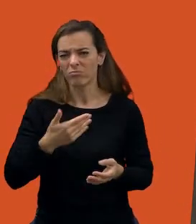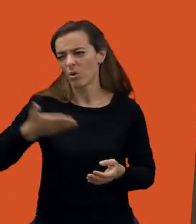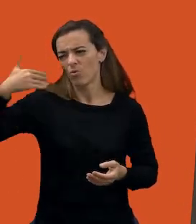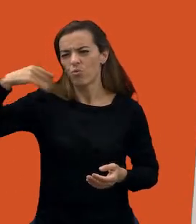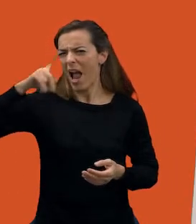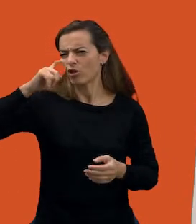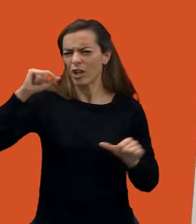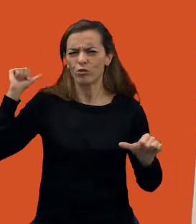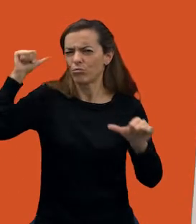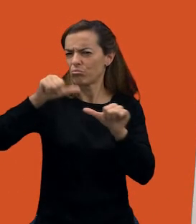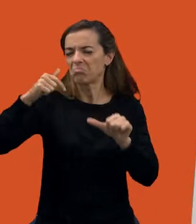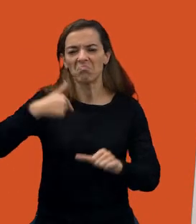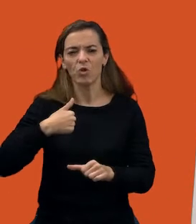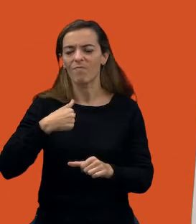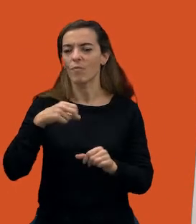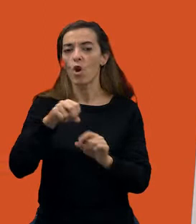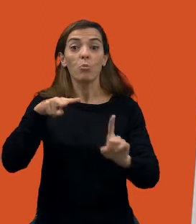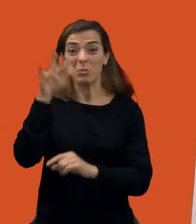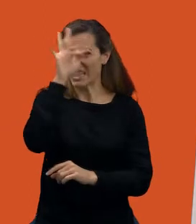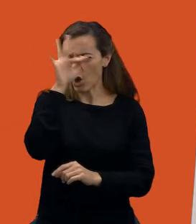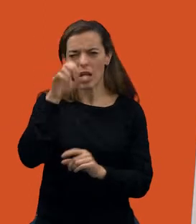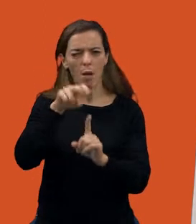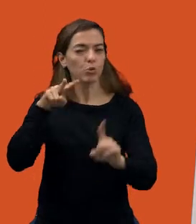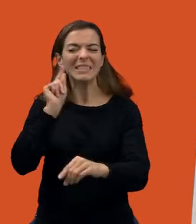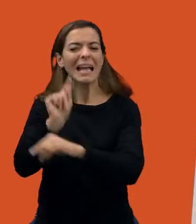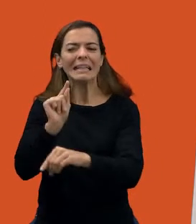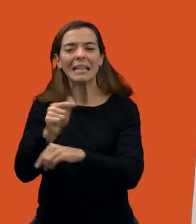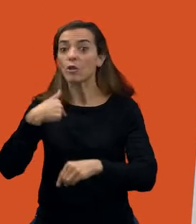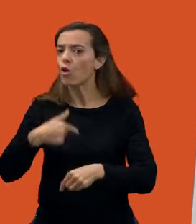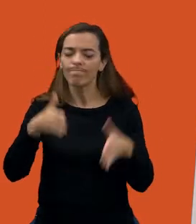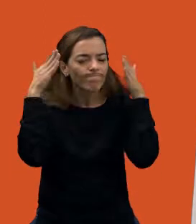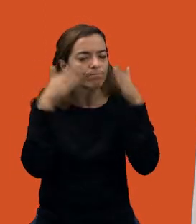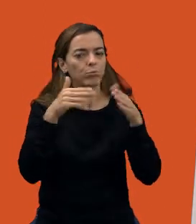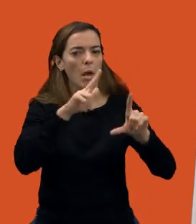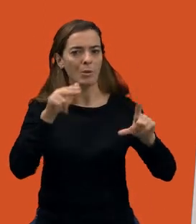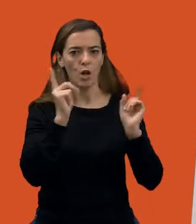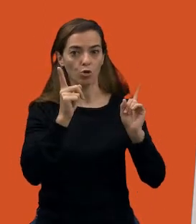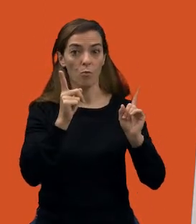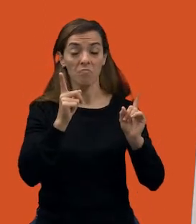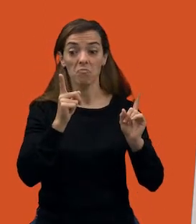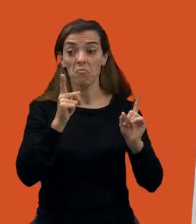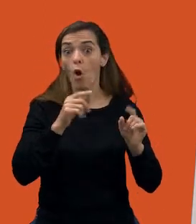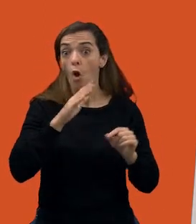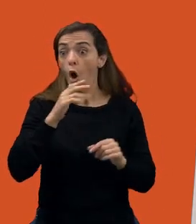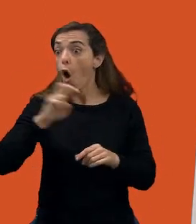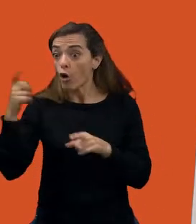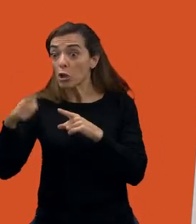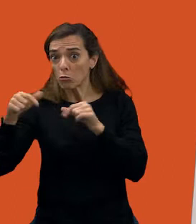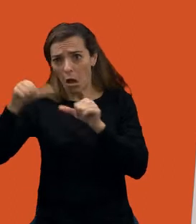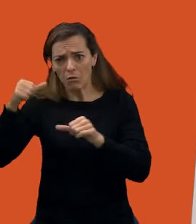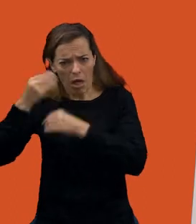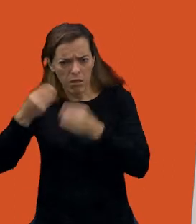decidí teórica y críticamente dedicarme únicamente a la pintura, no porque no hubiese hecho otras cosas o me interesaran otras cosas,